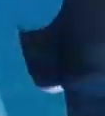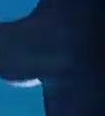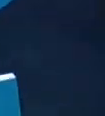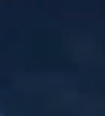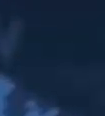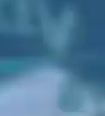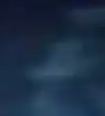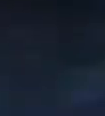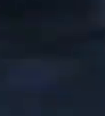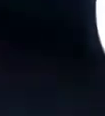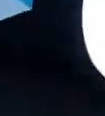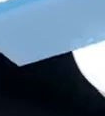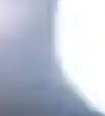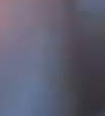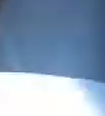Música